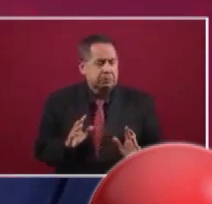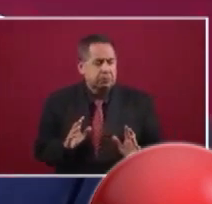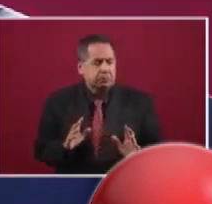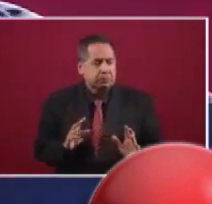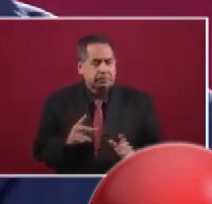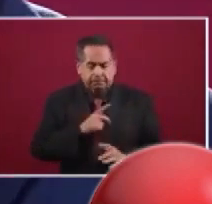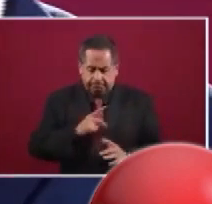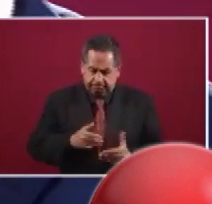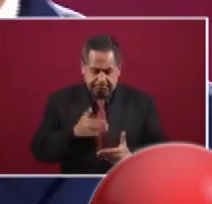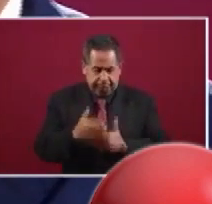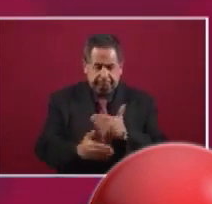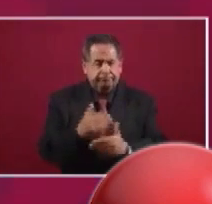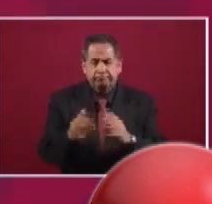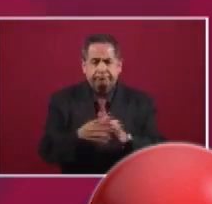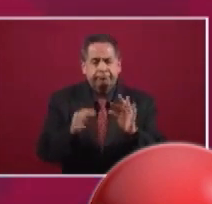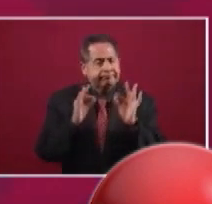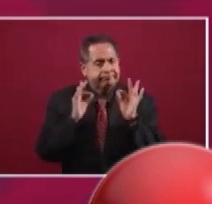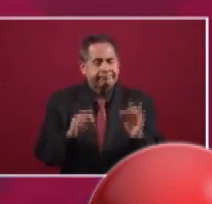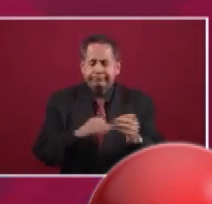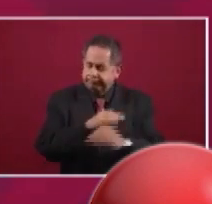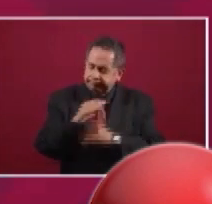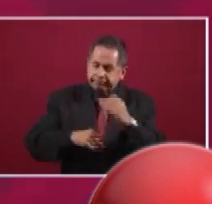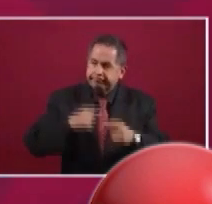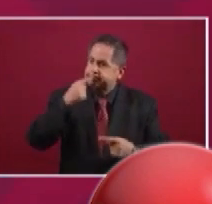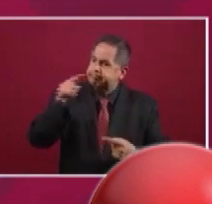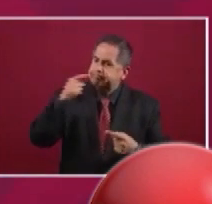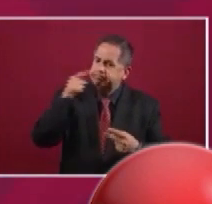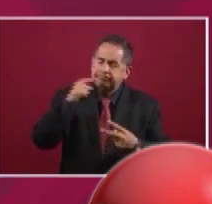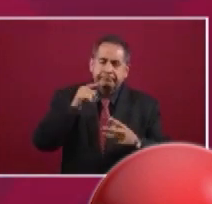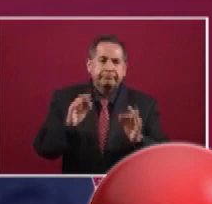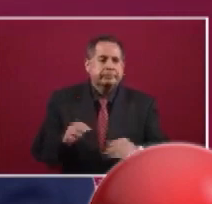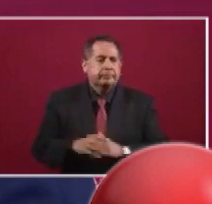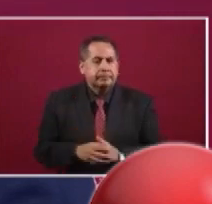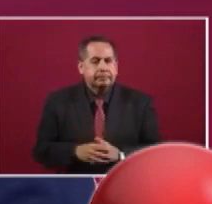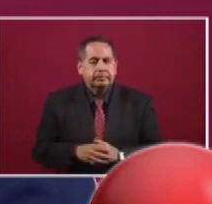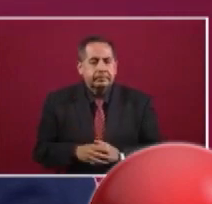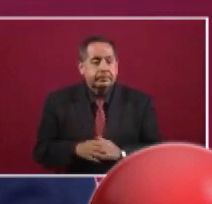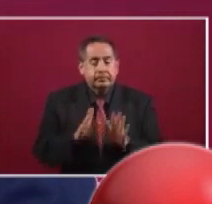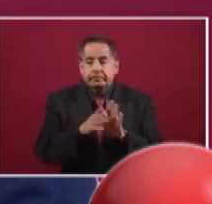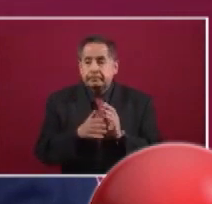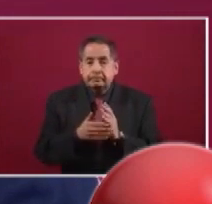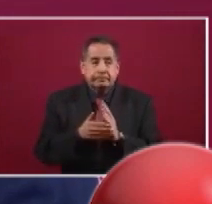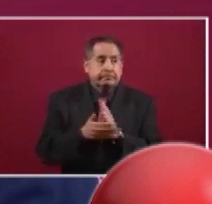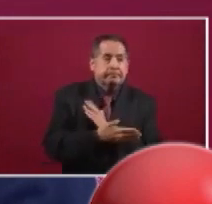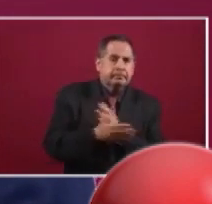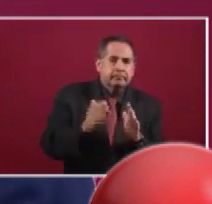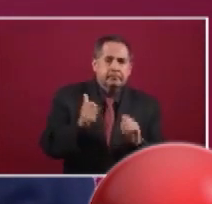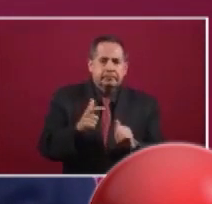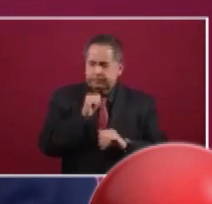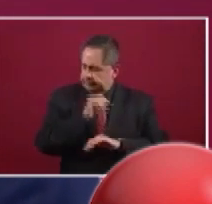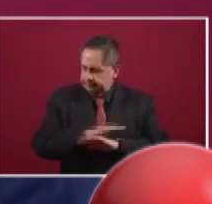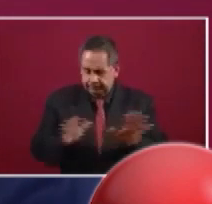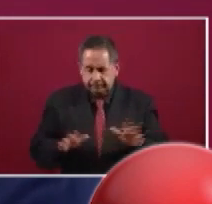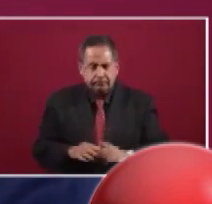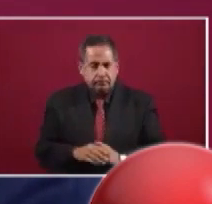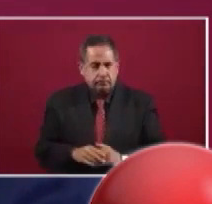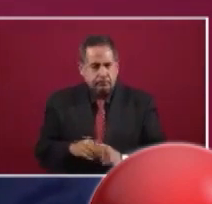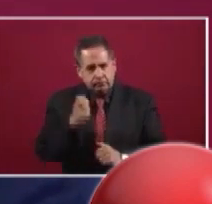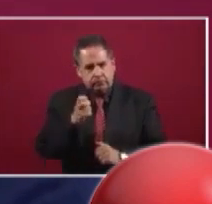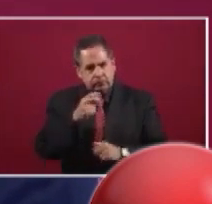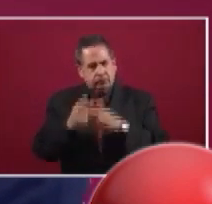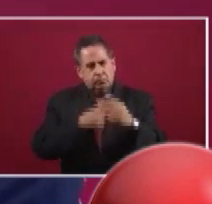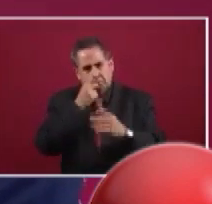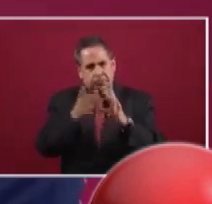deben de proceder todas las denuncias, no tapar absolutamente nada. Eso es lo que